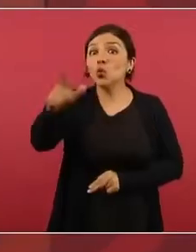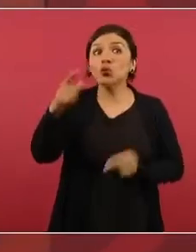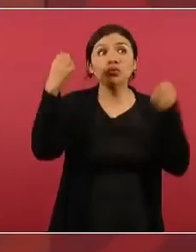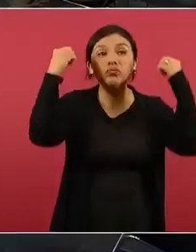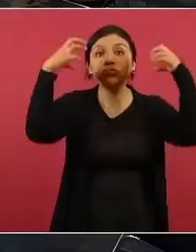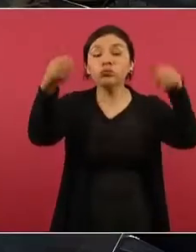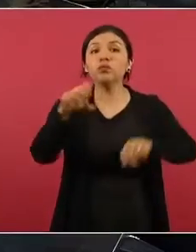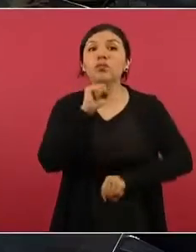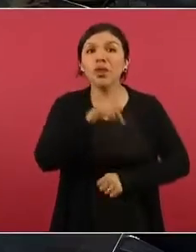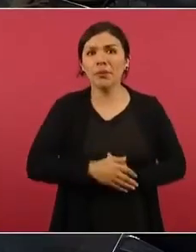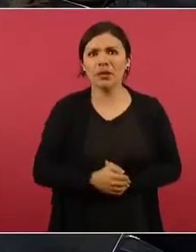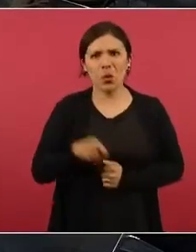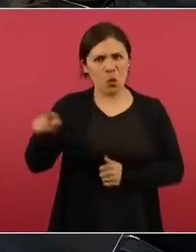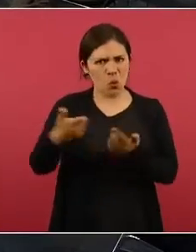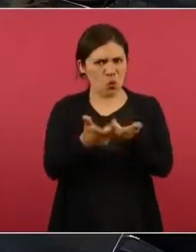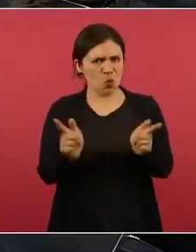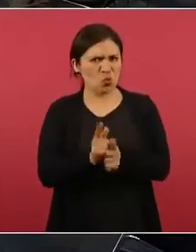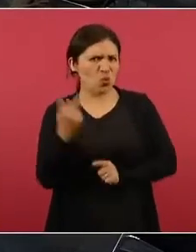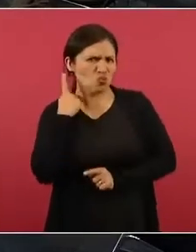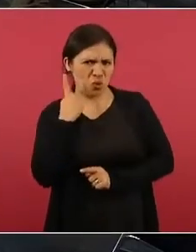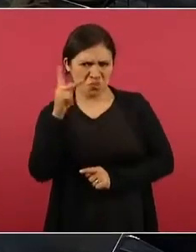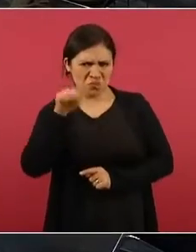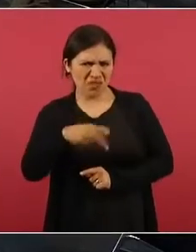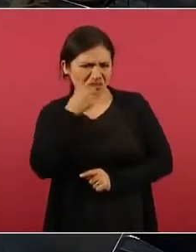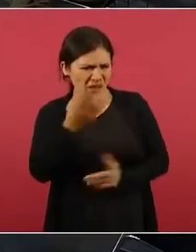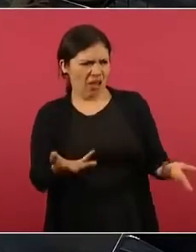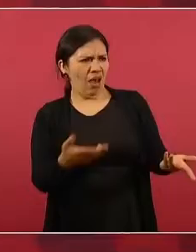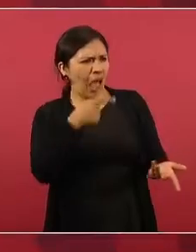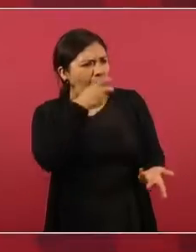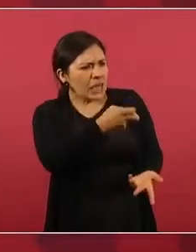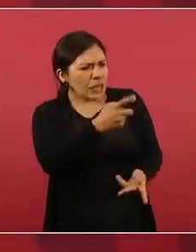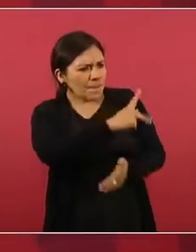dice, nos robaron nuestro programa.